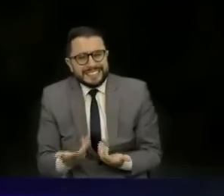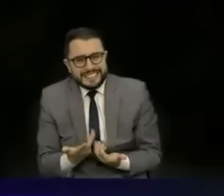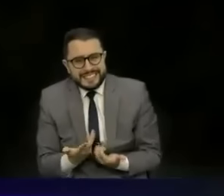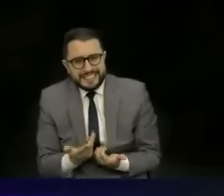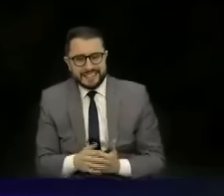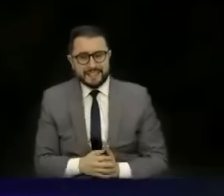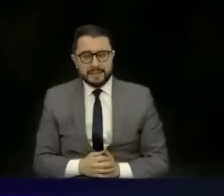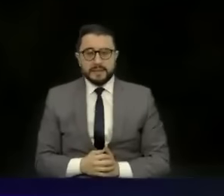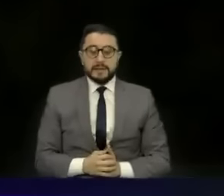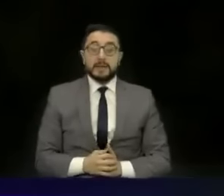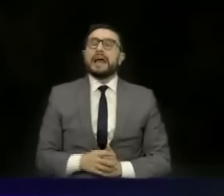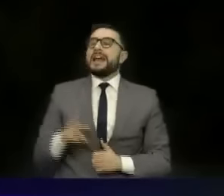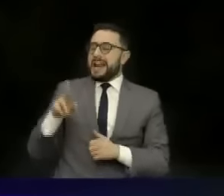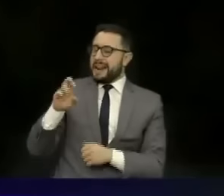que el pueblo es soberano.